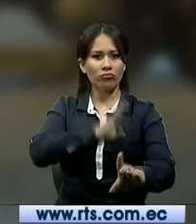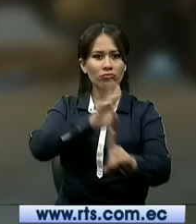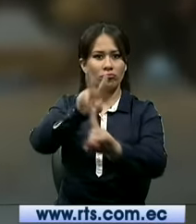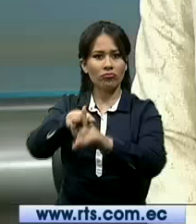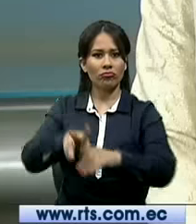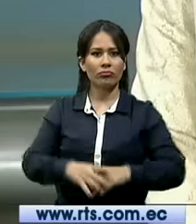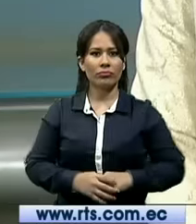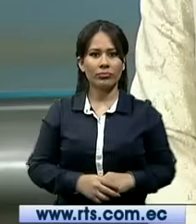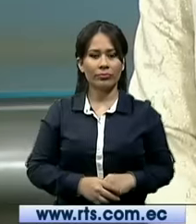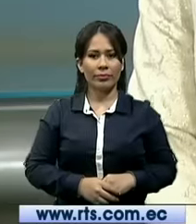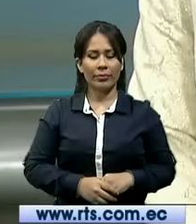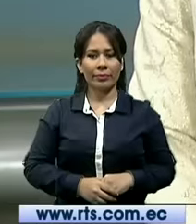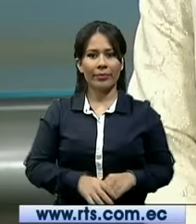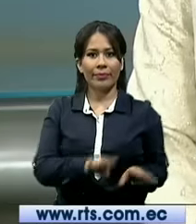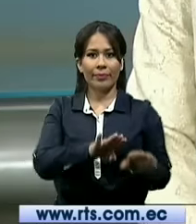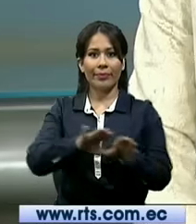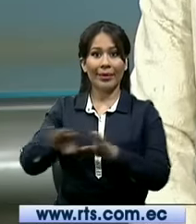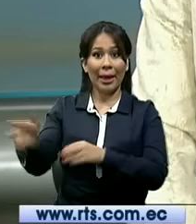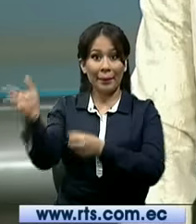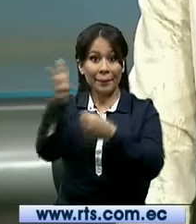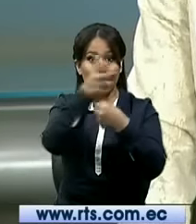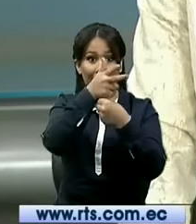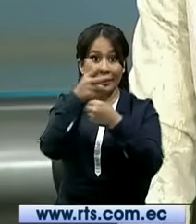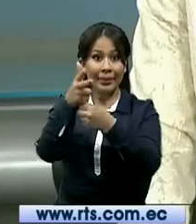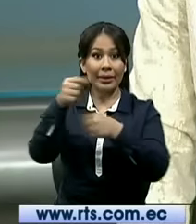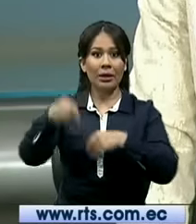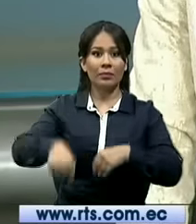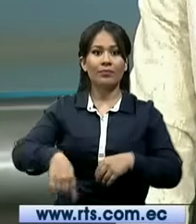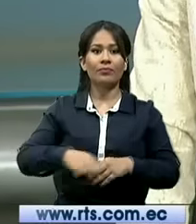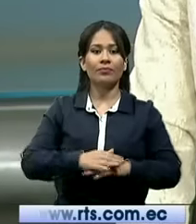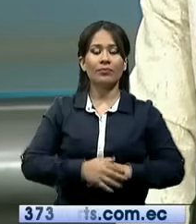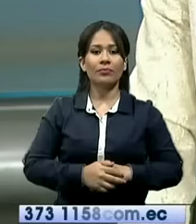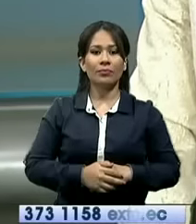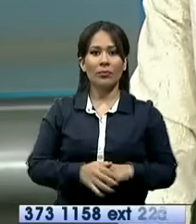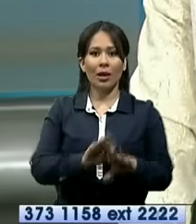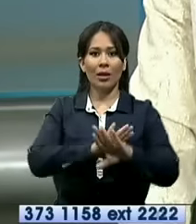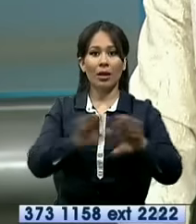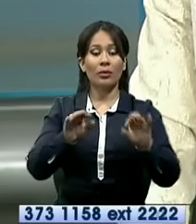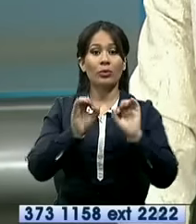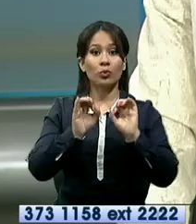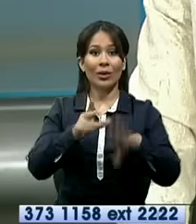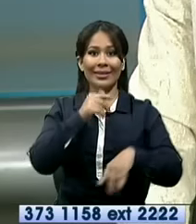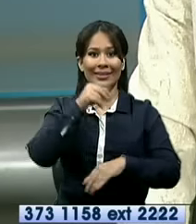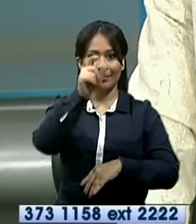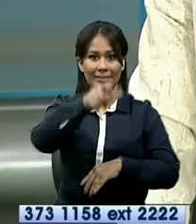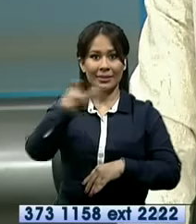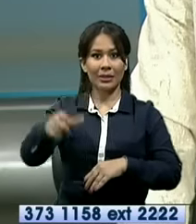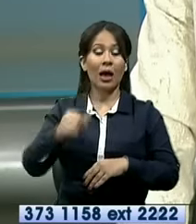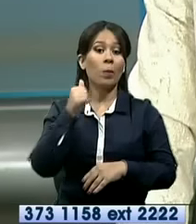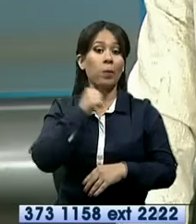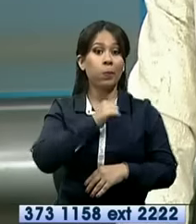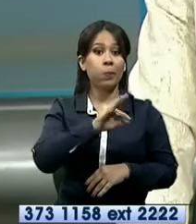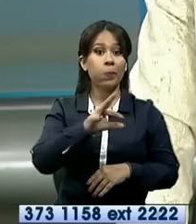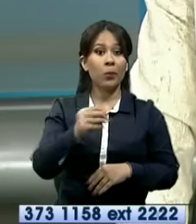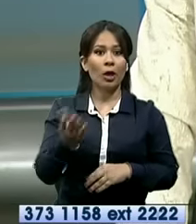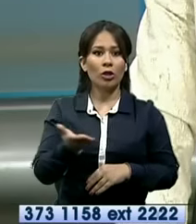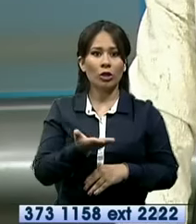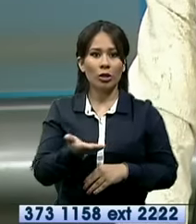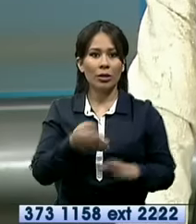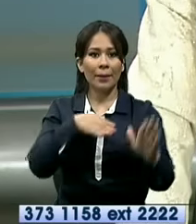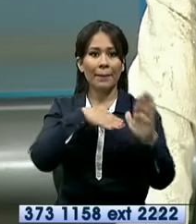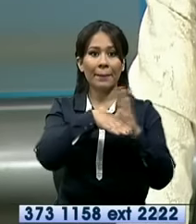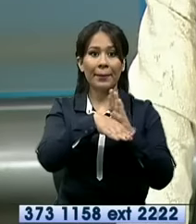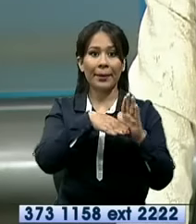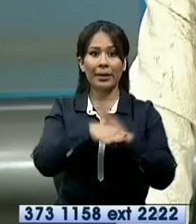Ruiz. Videos de cámaras de seguridad resultaron claves para dar con los presuntos asaltantes de una entidad bancaria.